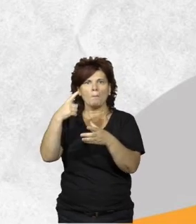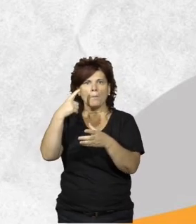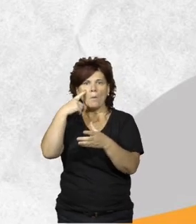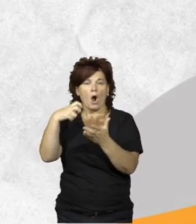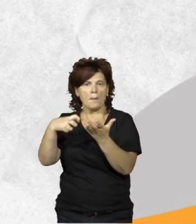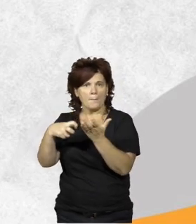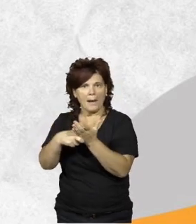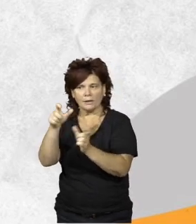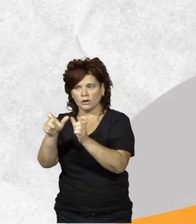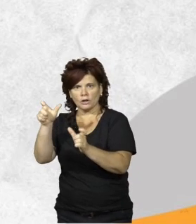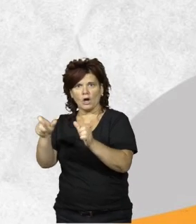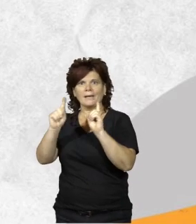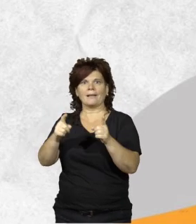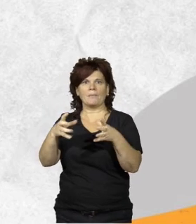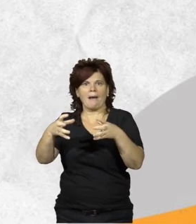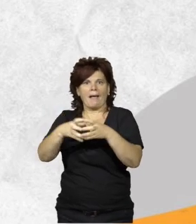y equipo técnico legal.